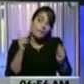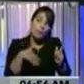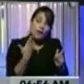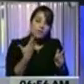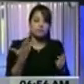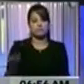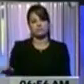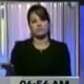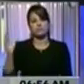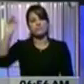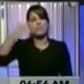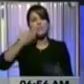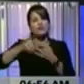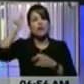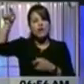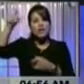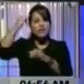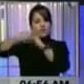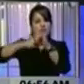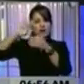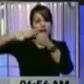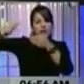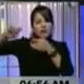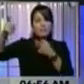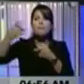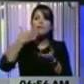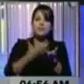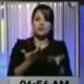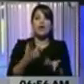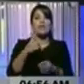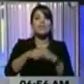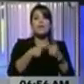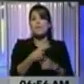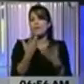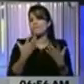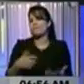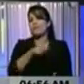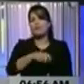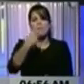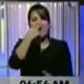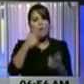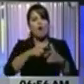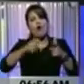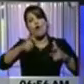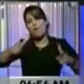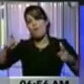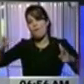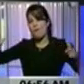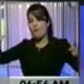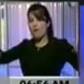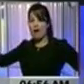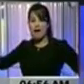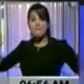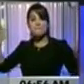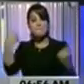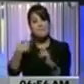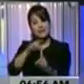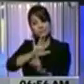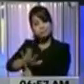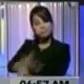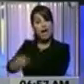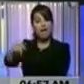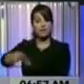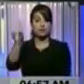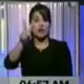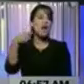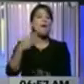económicas en Venezuela. Y que eso generó una gigantesca masa de pobres, hermanos, y una exclusión en el país, porque el FMI